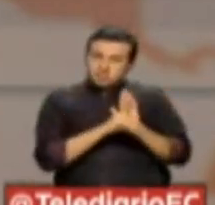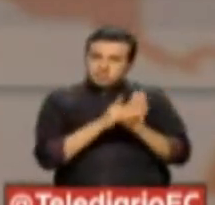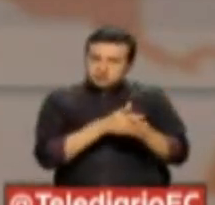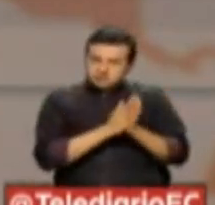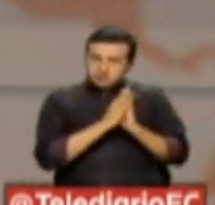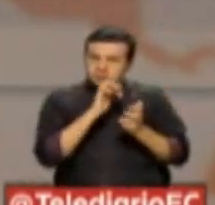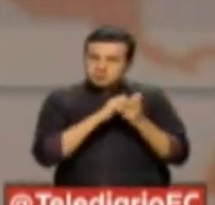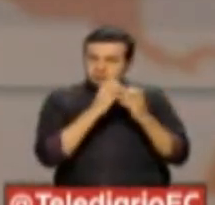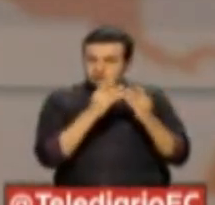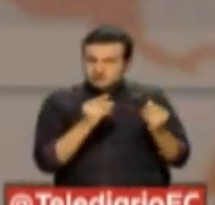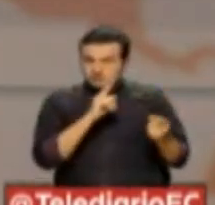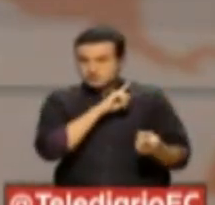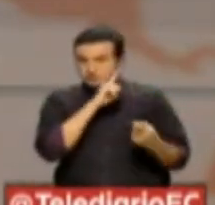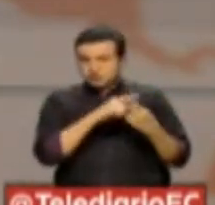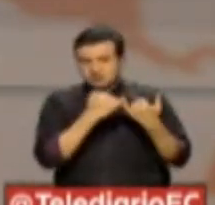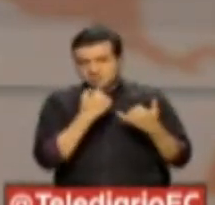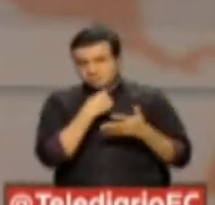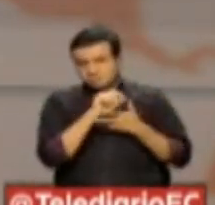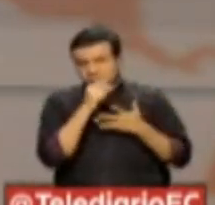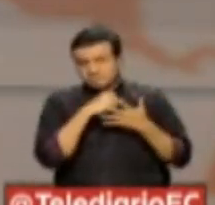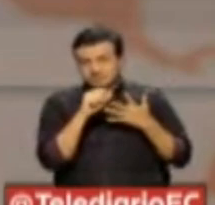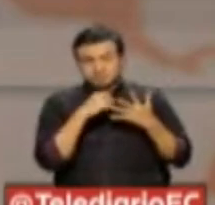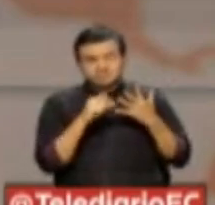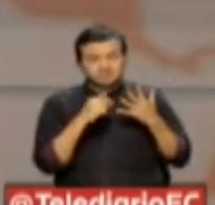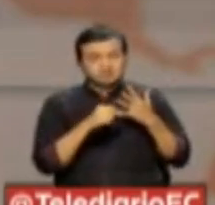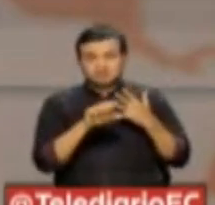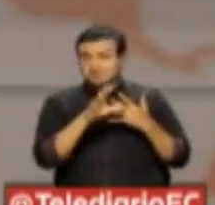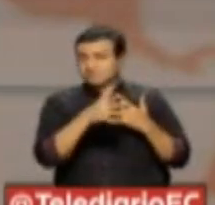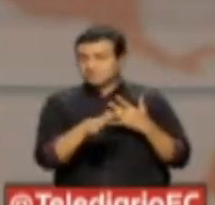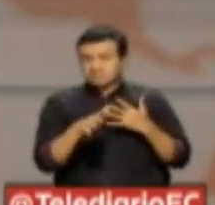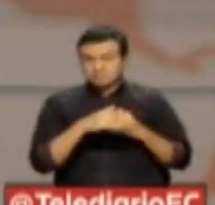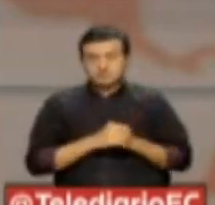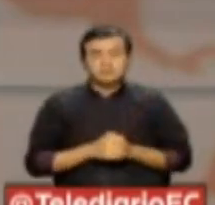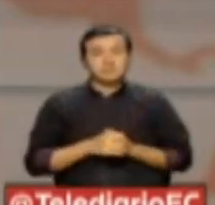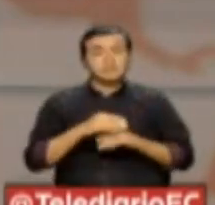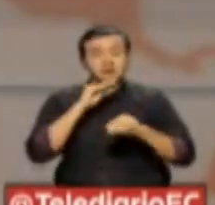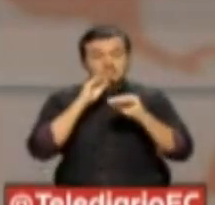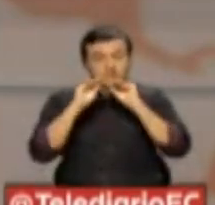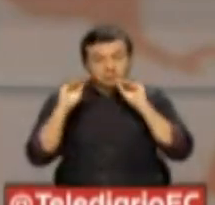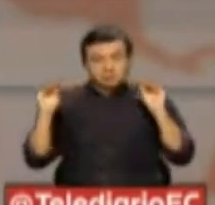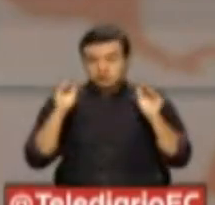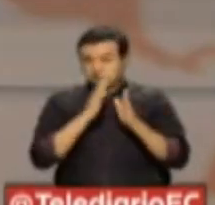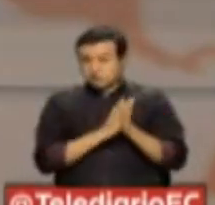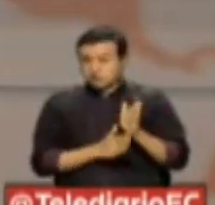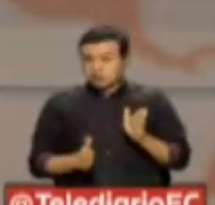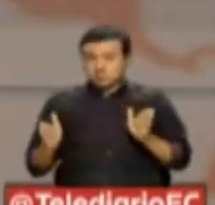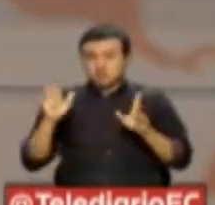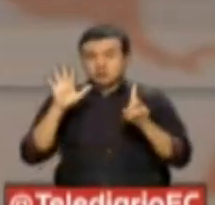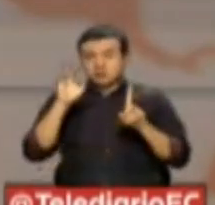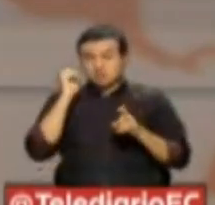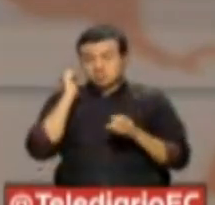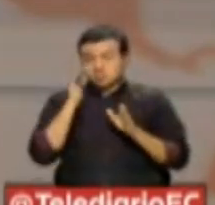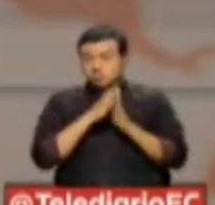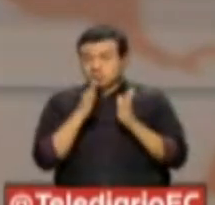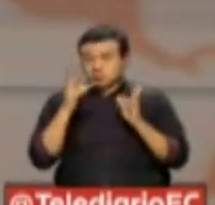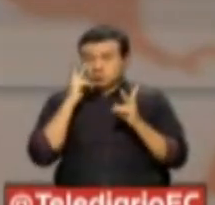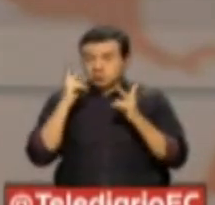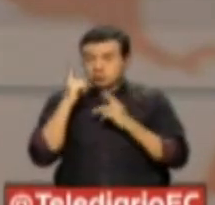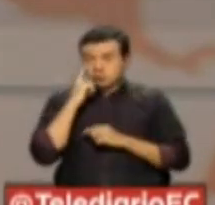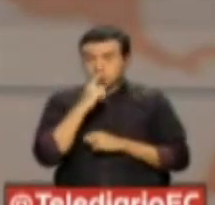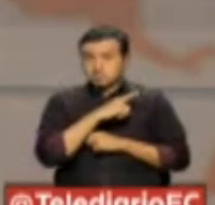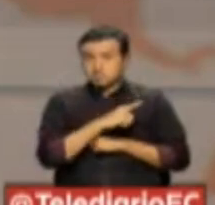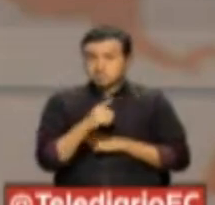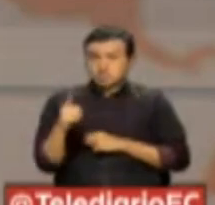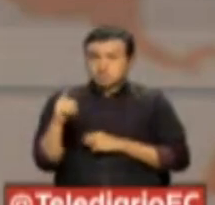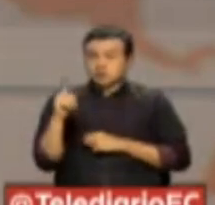temas que no han sido cumplidos por la administración municipal y déjeme decirle que a lo largo de estos 60 días insistentemente